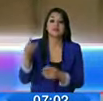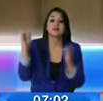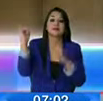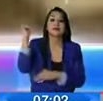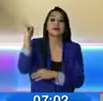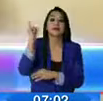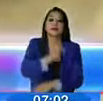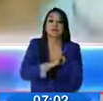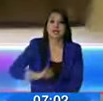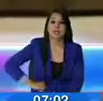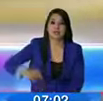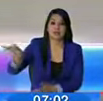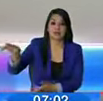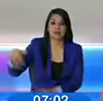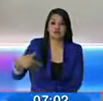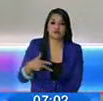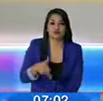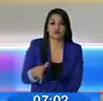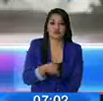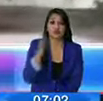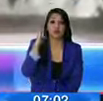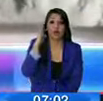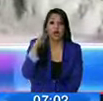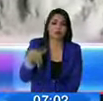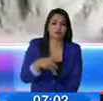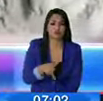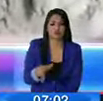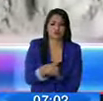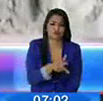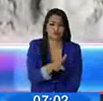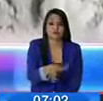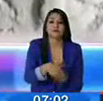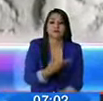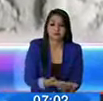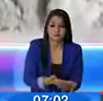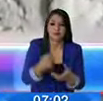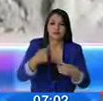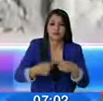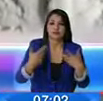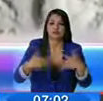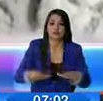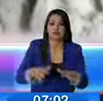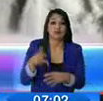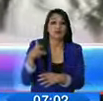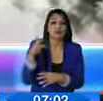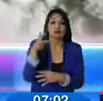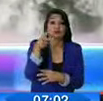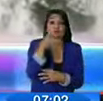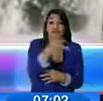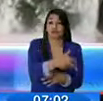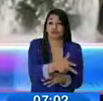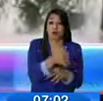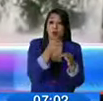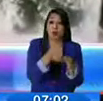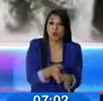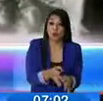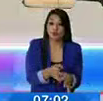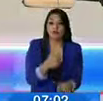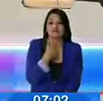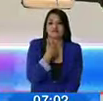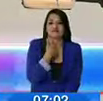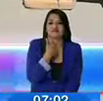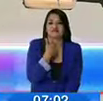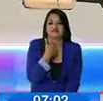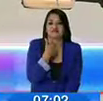hasta Tulcán y avanzó por tierra y logró ingresar a la capital. Tenía un largo recorrido cuando estaba a medio camino en Negocio